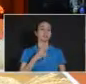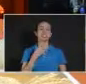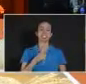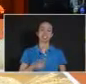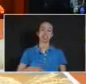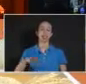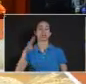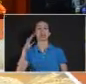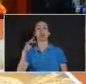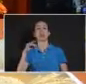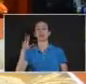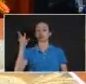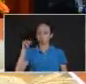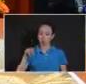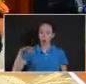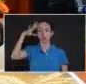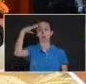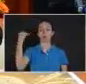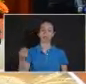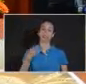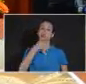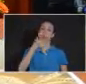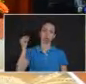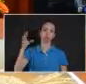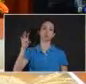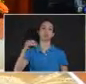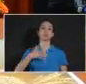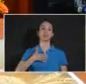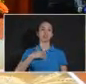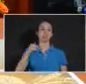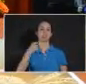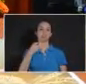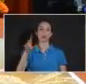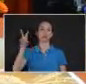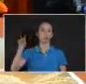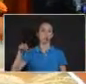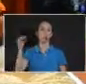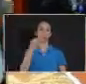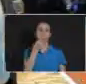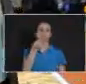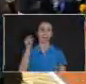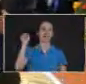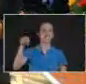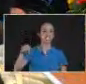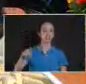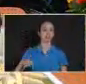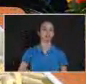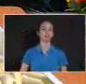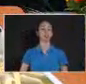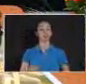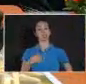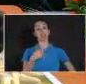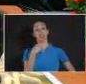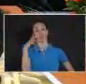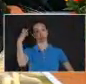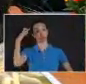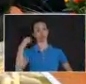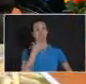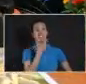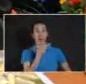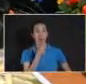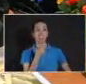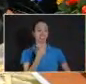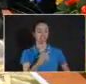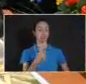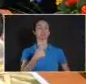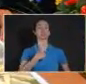me dijo que no me regresara ni que comiera acá. Entonces este profeta le dice: yo también soy profeta, y